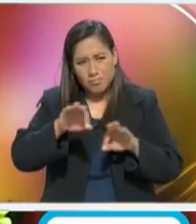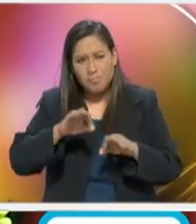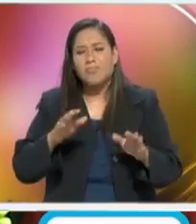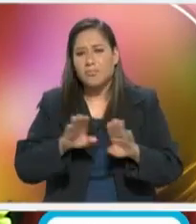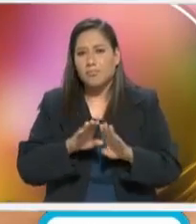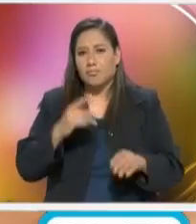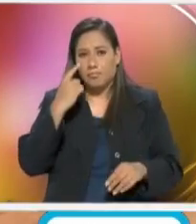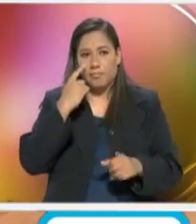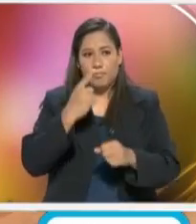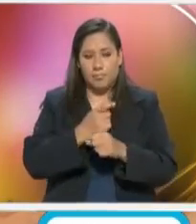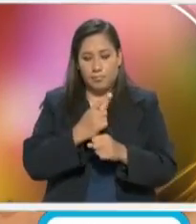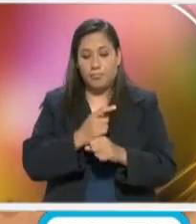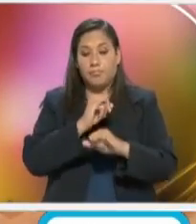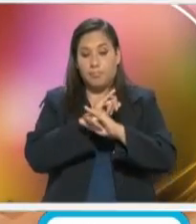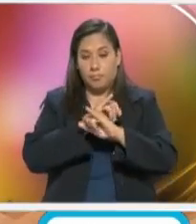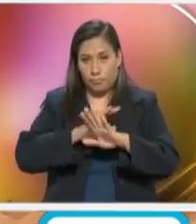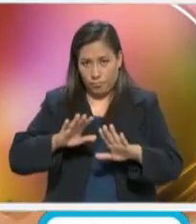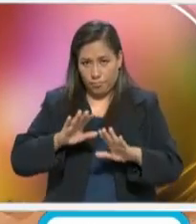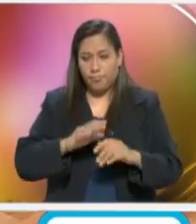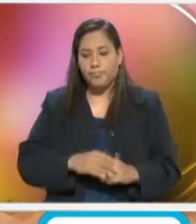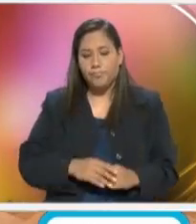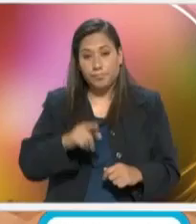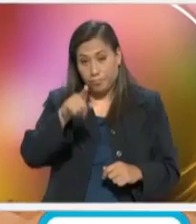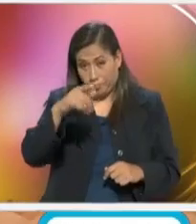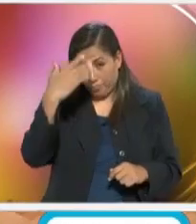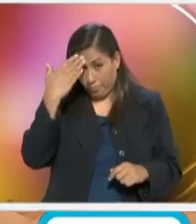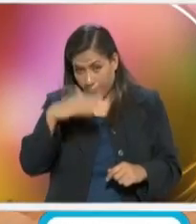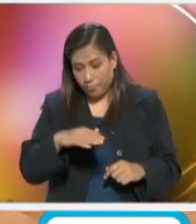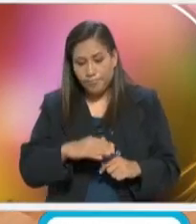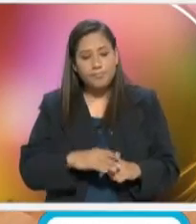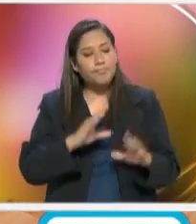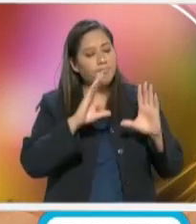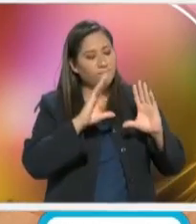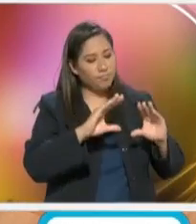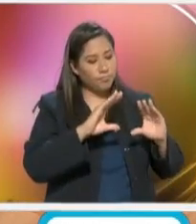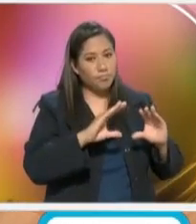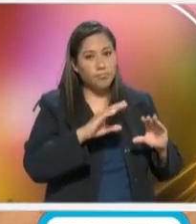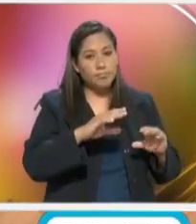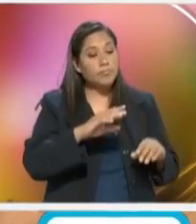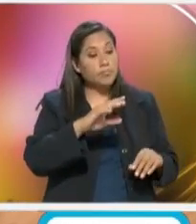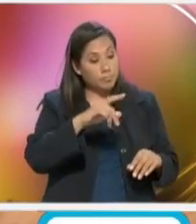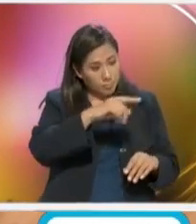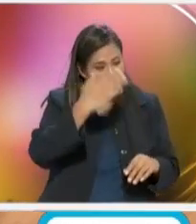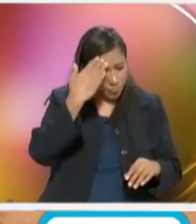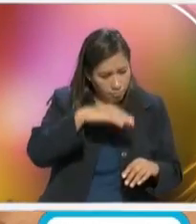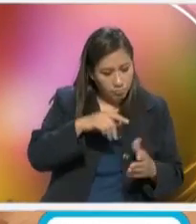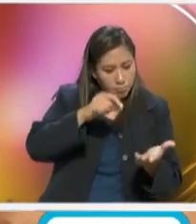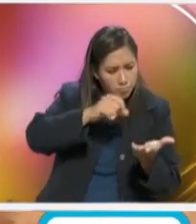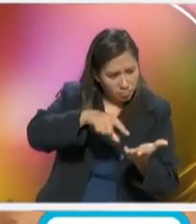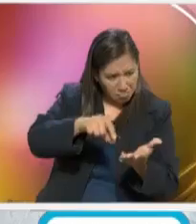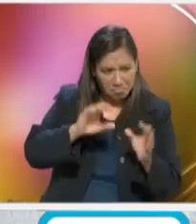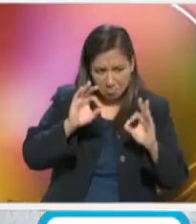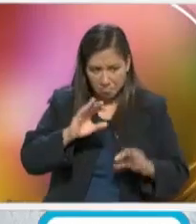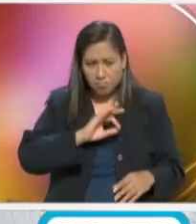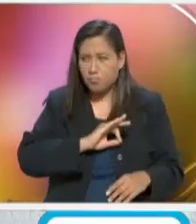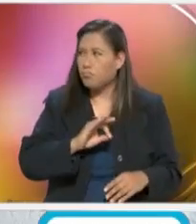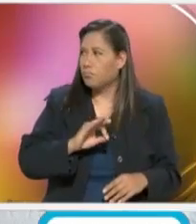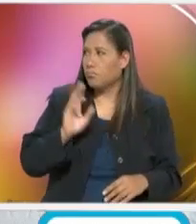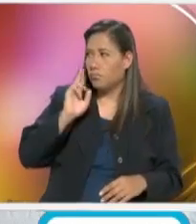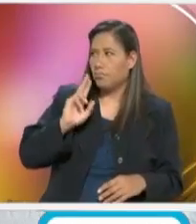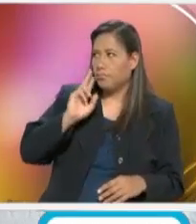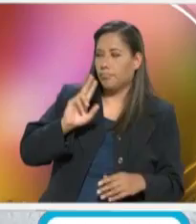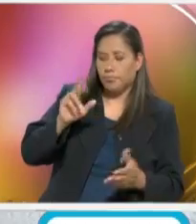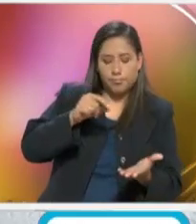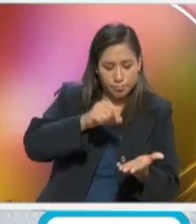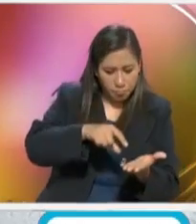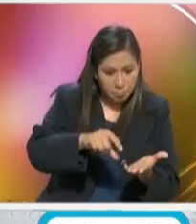ejemplo, la cuéntanos. primera herramienta es la información. Sí. Tú sabías que si haces esto vas a tener una mejor siembra, caray, entonces lo prueban, constatan que es verdad y de ahí empiezan a